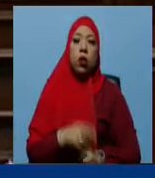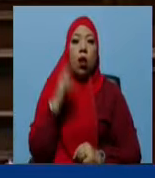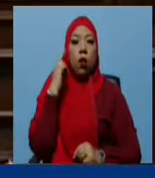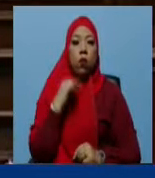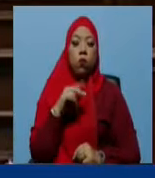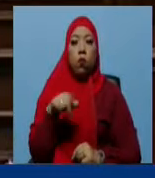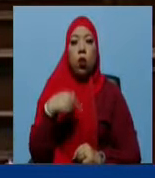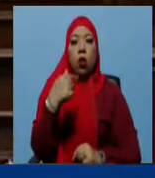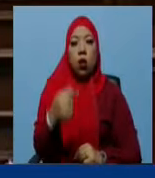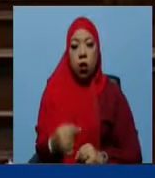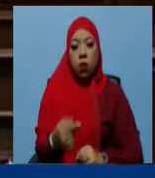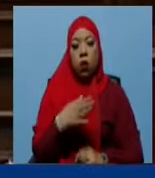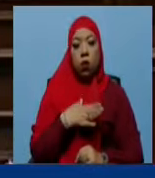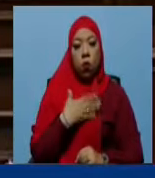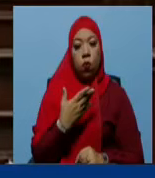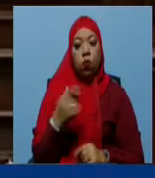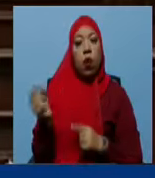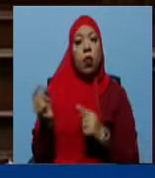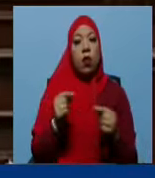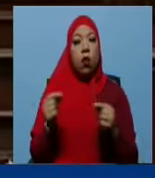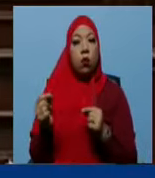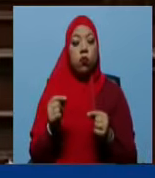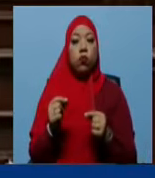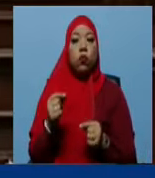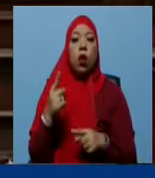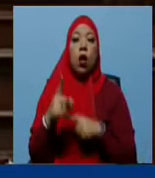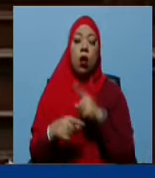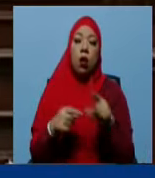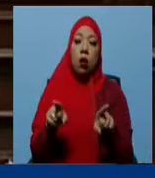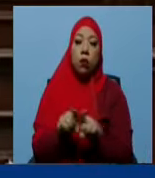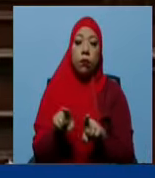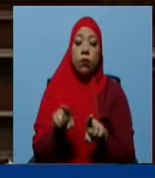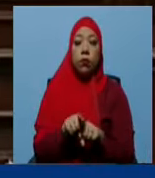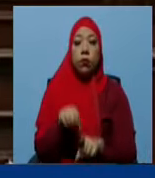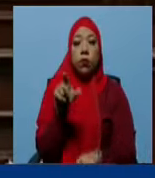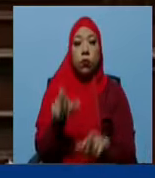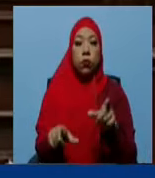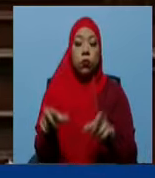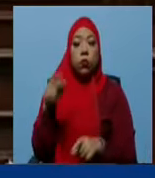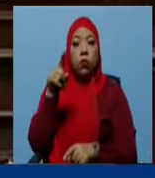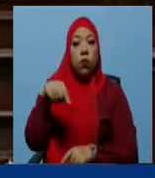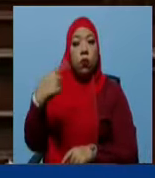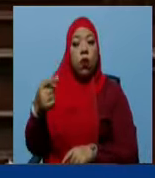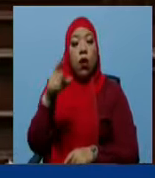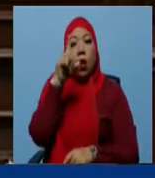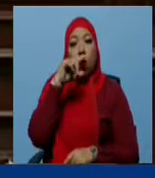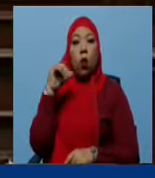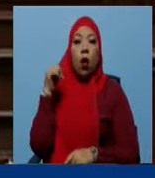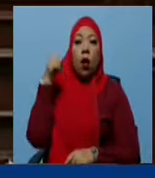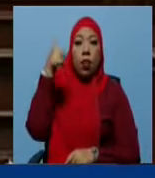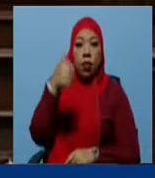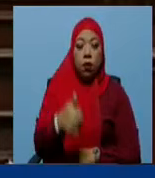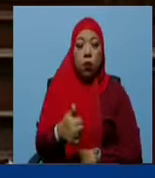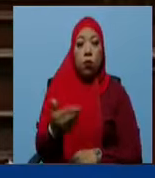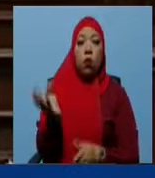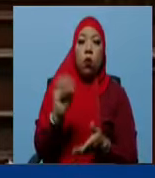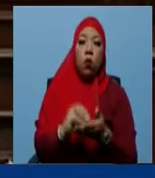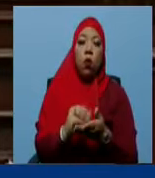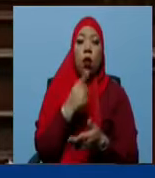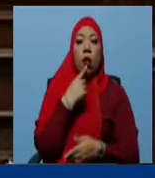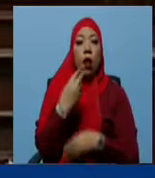después, en su discurso de Angostura, al pasar del tiempo, Bolívar